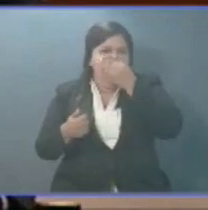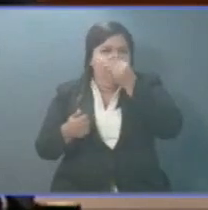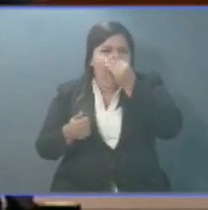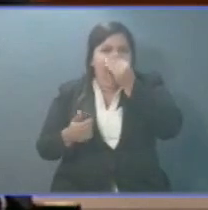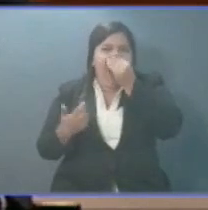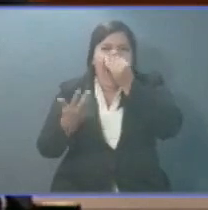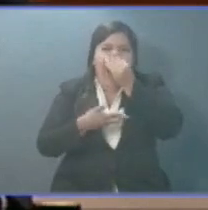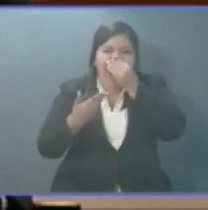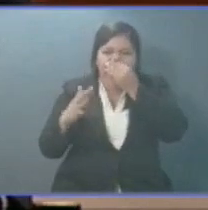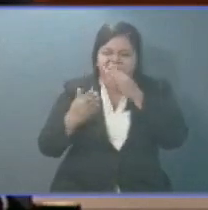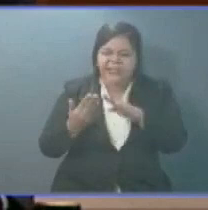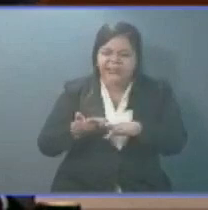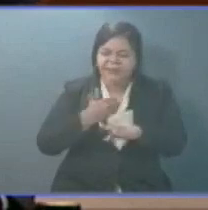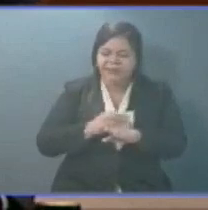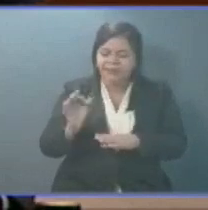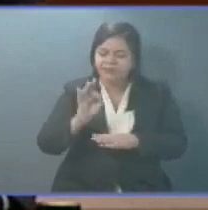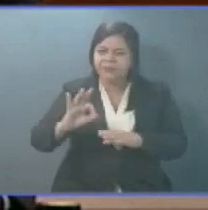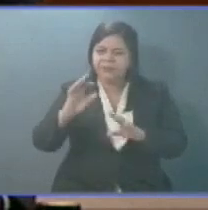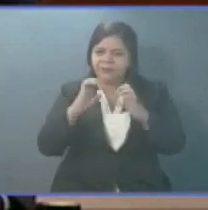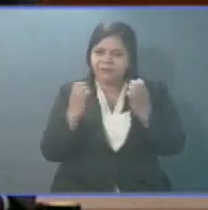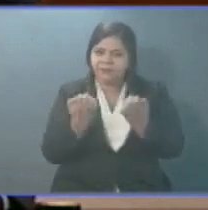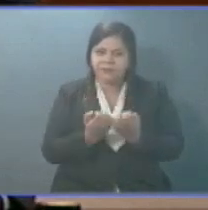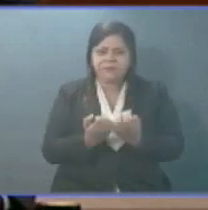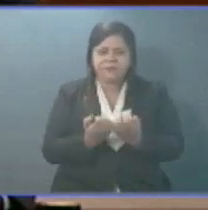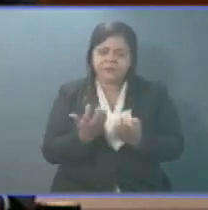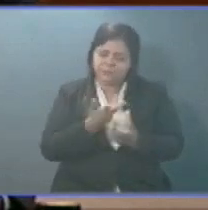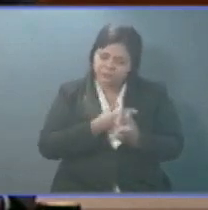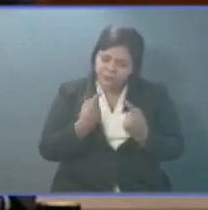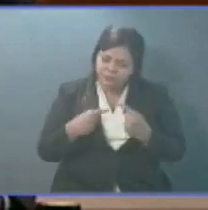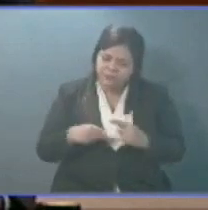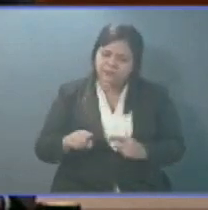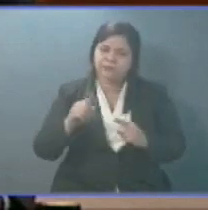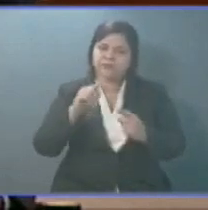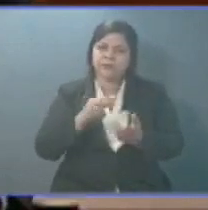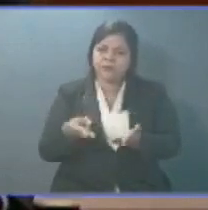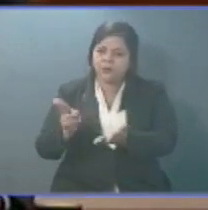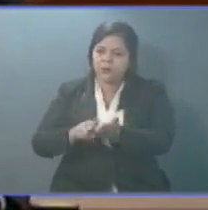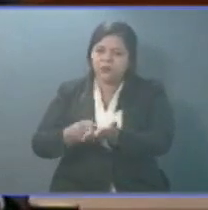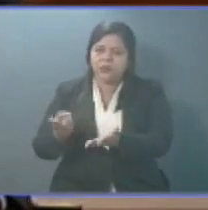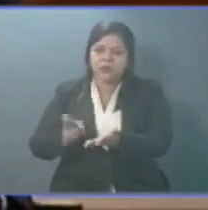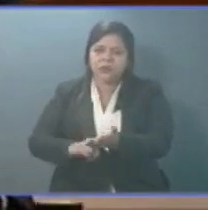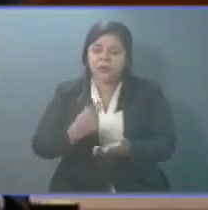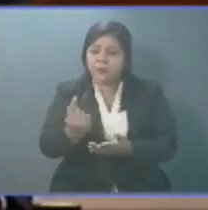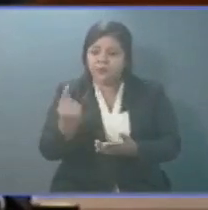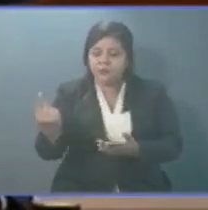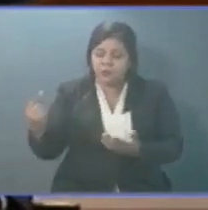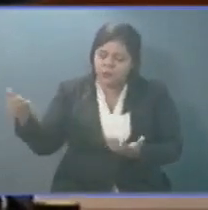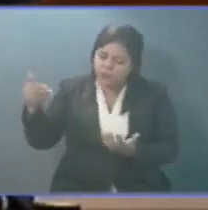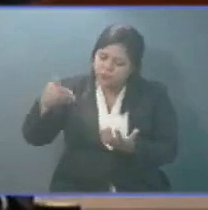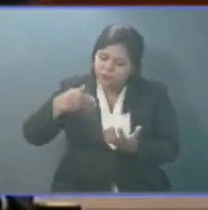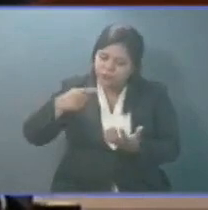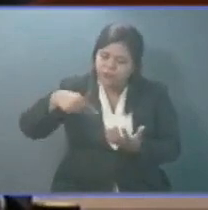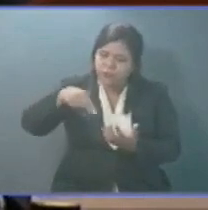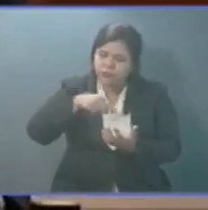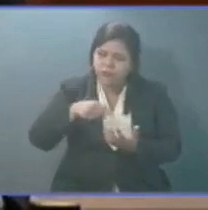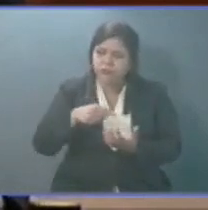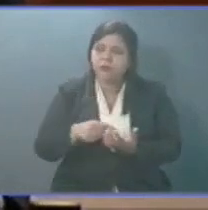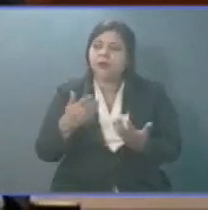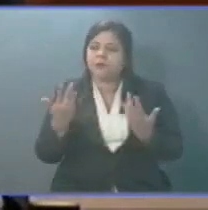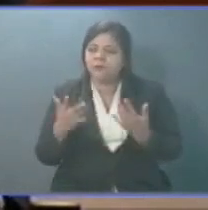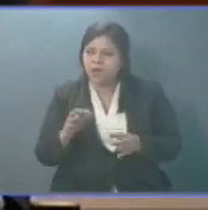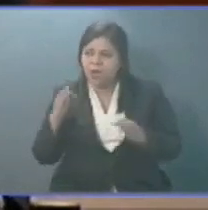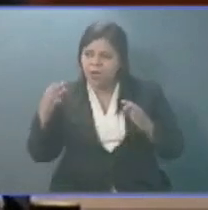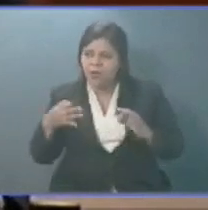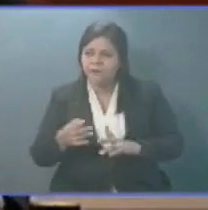hemos adquirido los mejores equipos y seguimos adquiriendo personal especializando lo y involucrando lo de